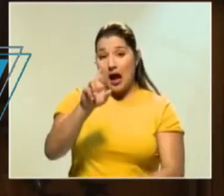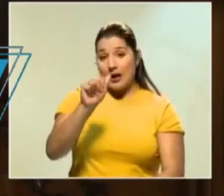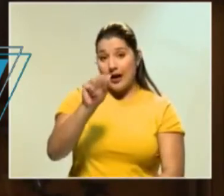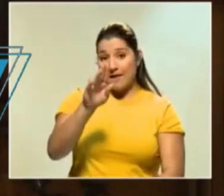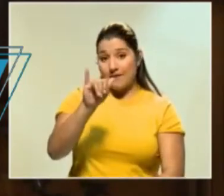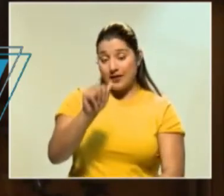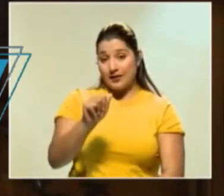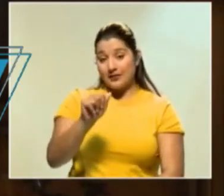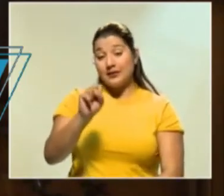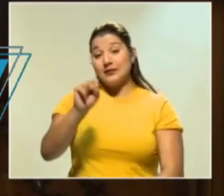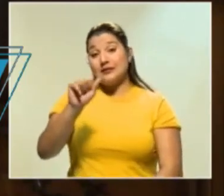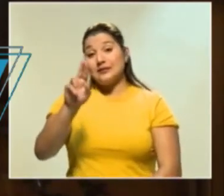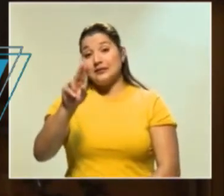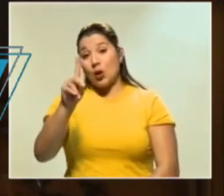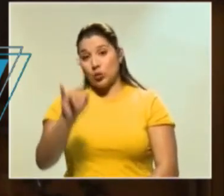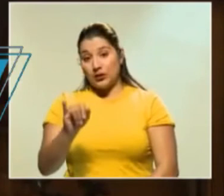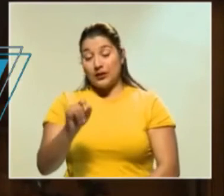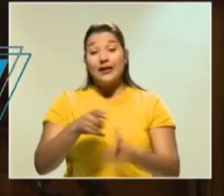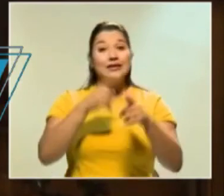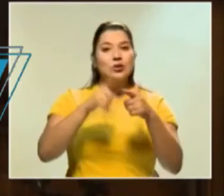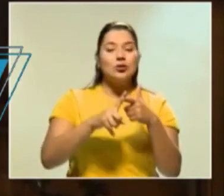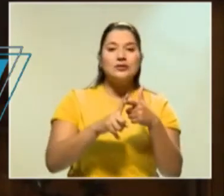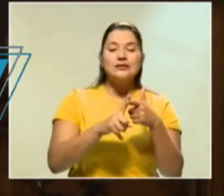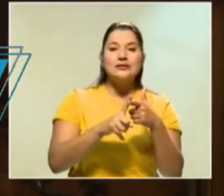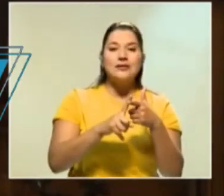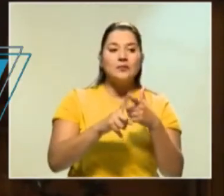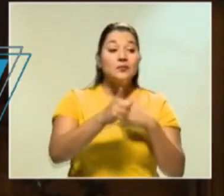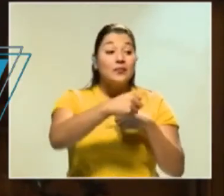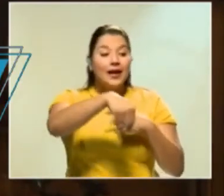y esos aliados de los Estados Unidos,